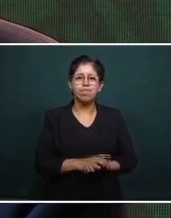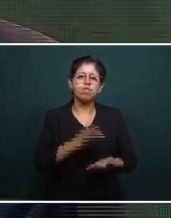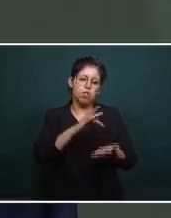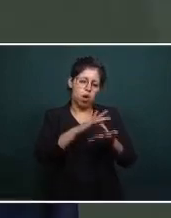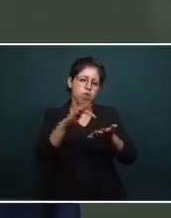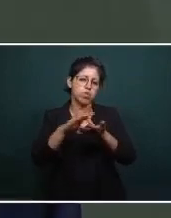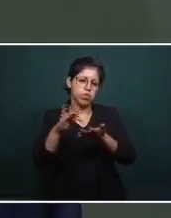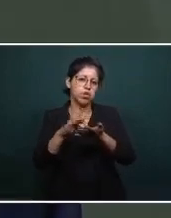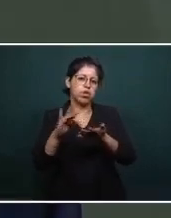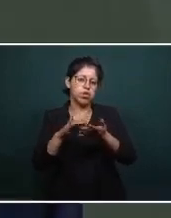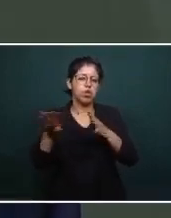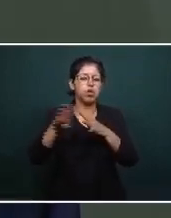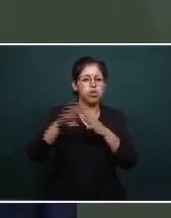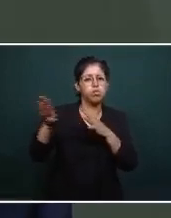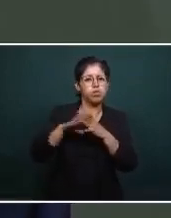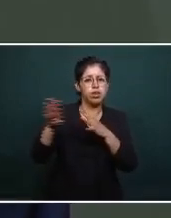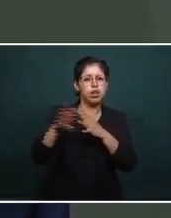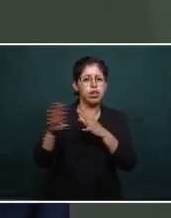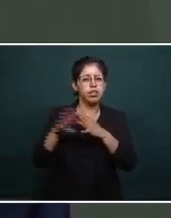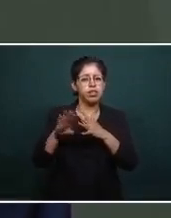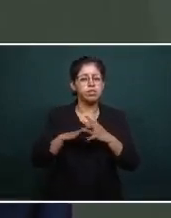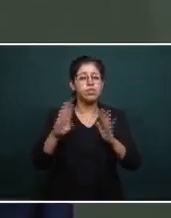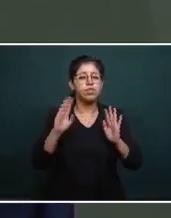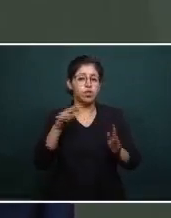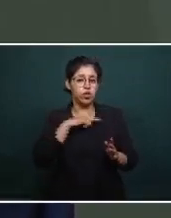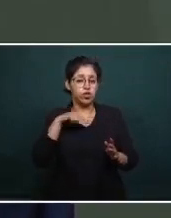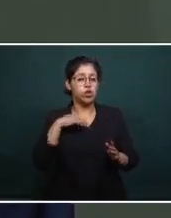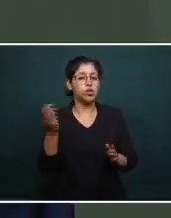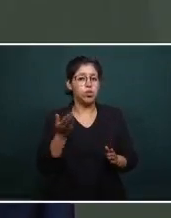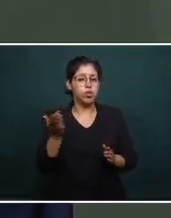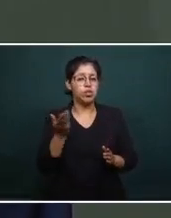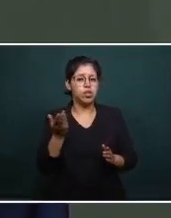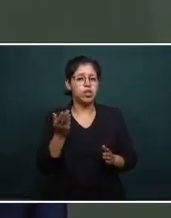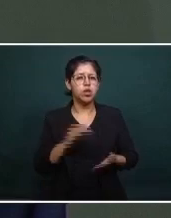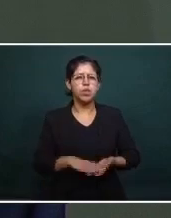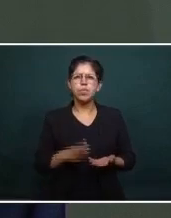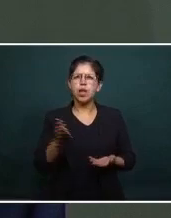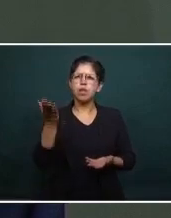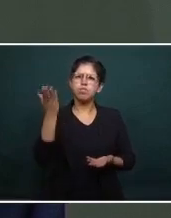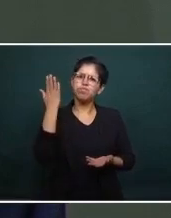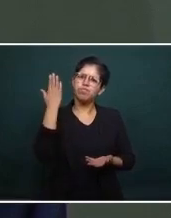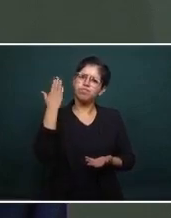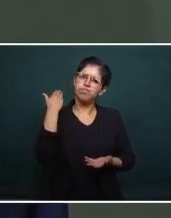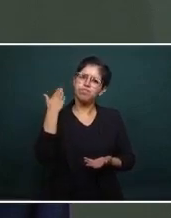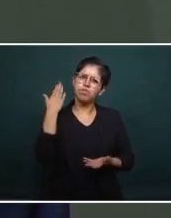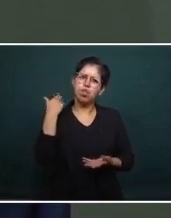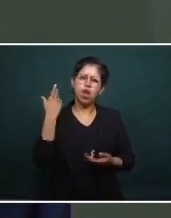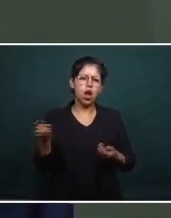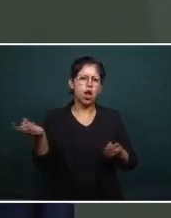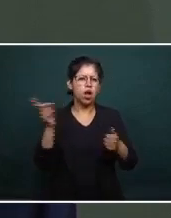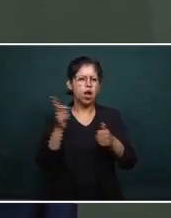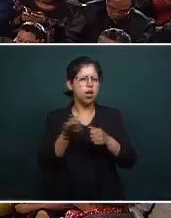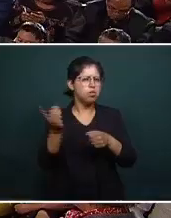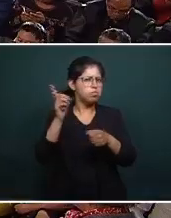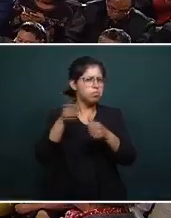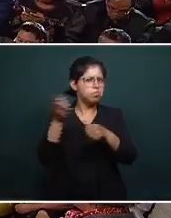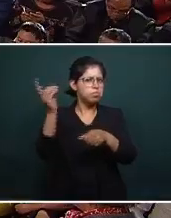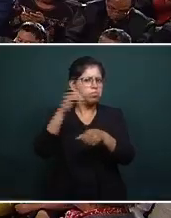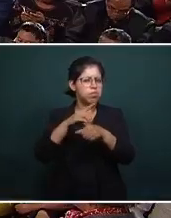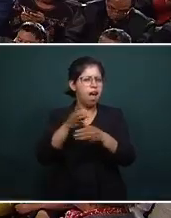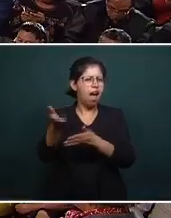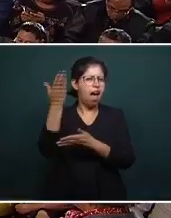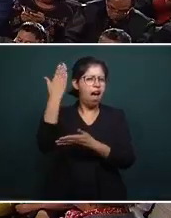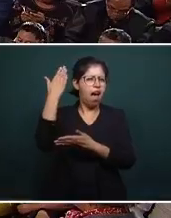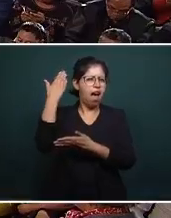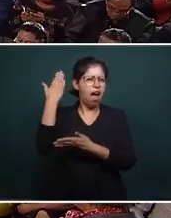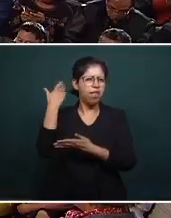migración. Esto lo estamos haciendo desde los primeros días, es más, desde